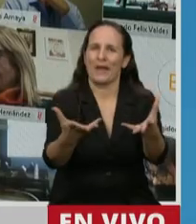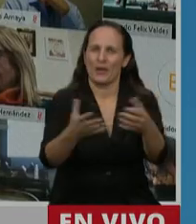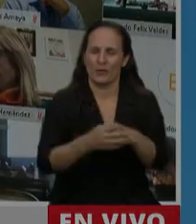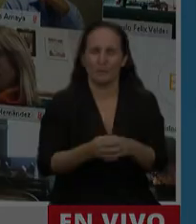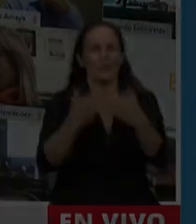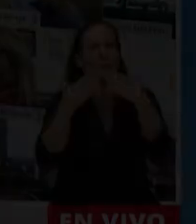Gracias, diputado.